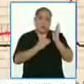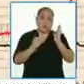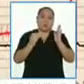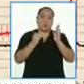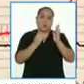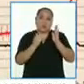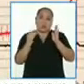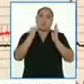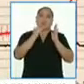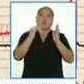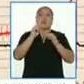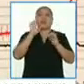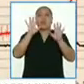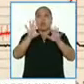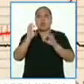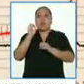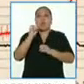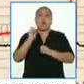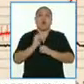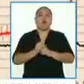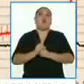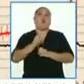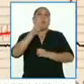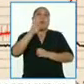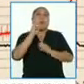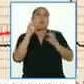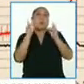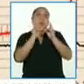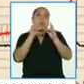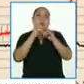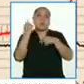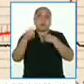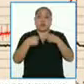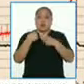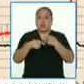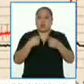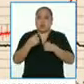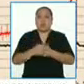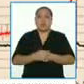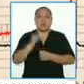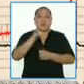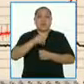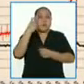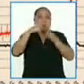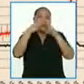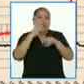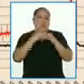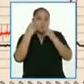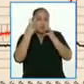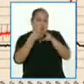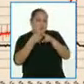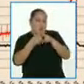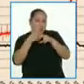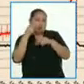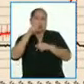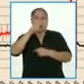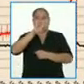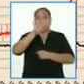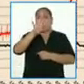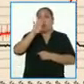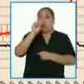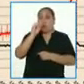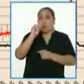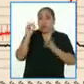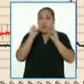razón de 10 o hasta 20 camas diarias. Entonces, a pesar de tener todavía un margen que es corto a nivel nacional de 140